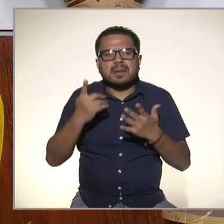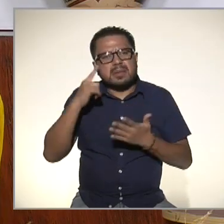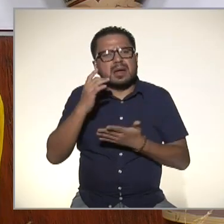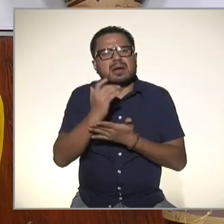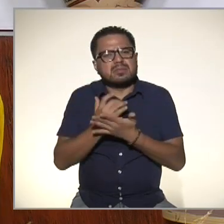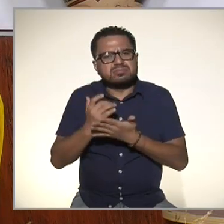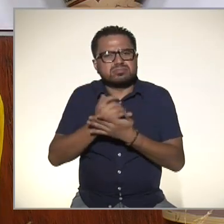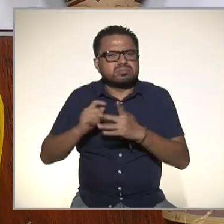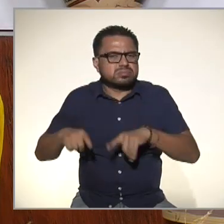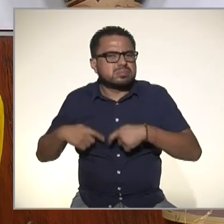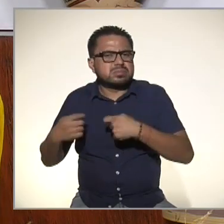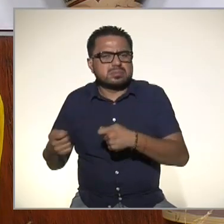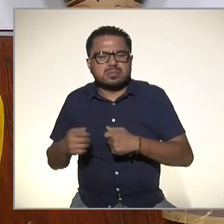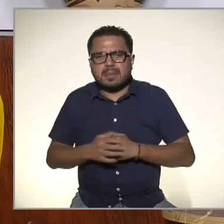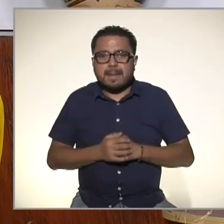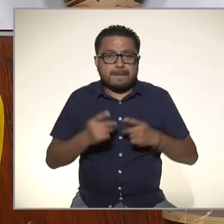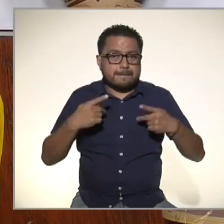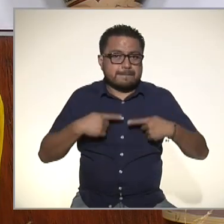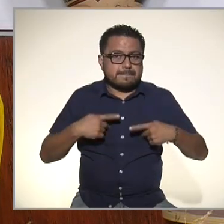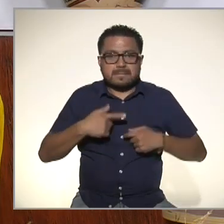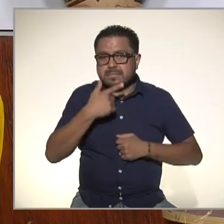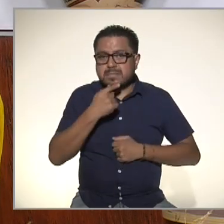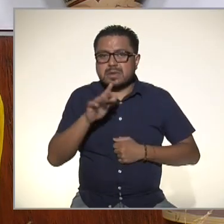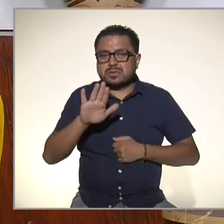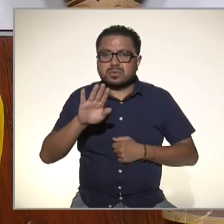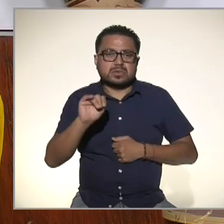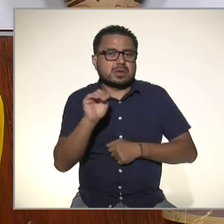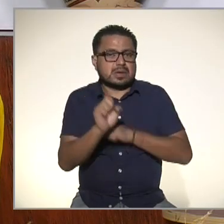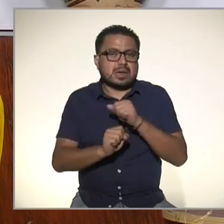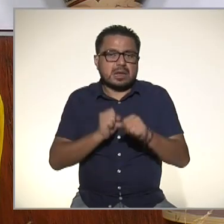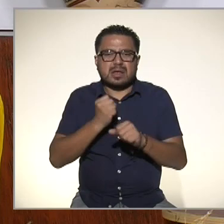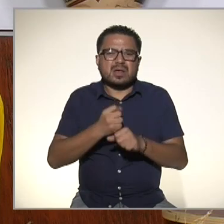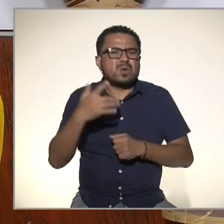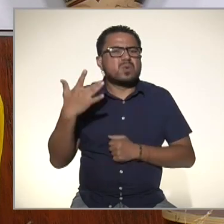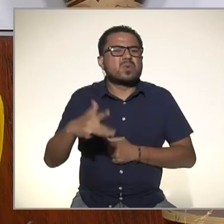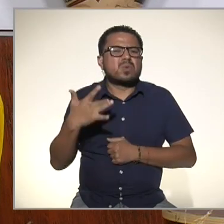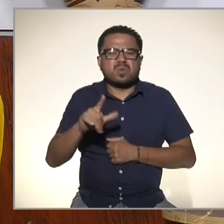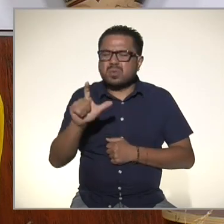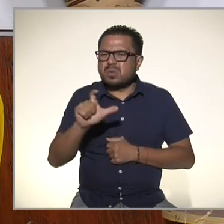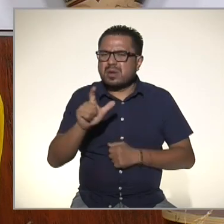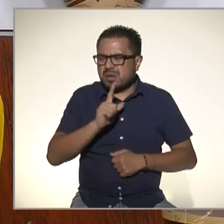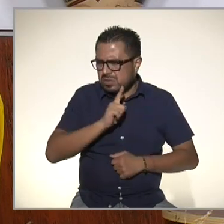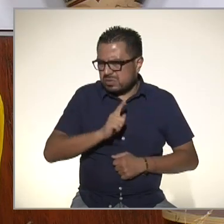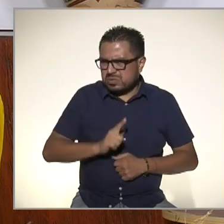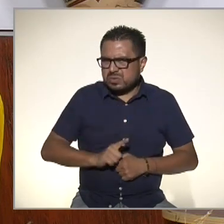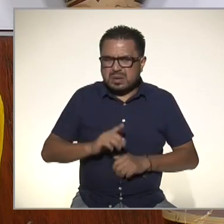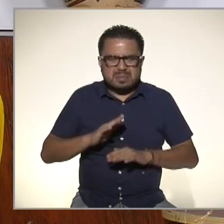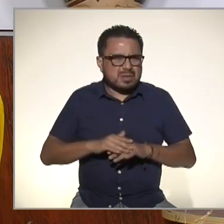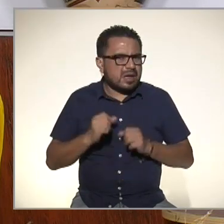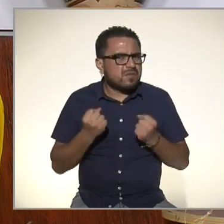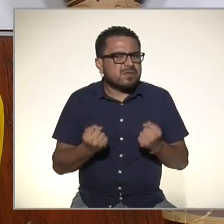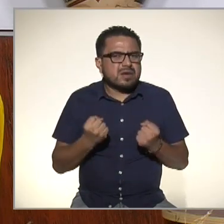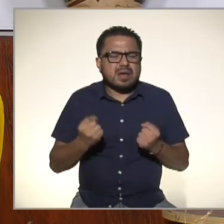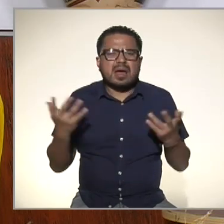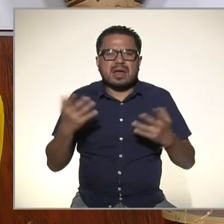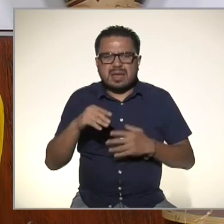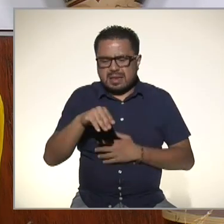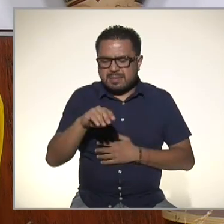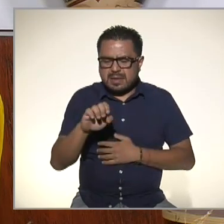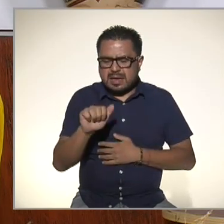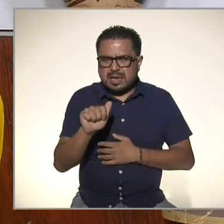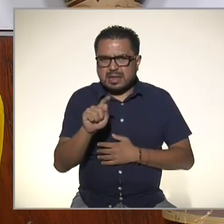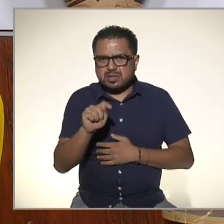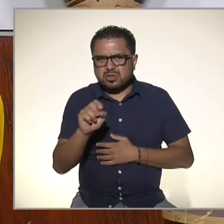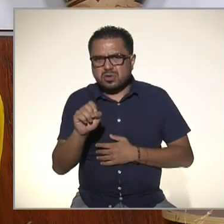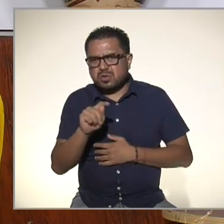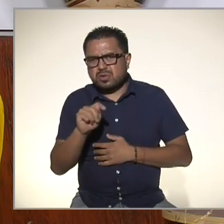tratamiento. Paciente masculino de 59 años tenía dolor al orinar, disuria severa y le hicieron una meatotomía, quiere decir